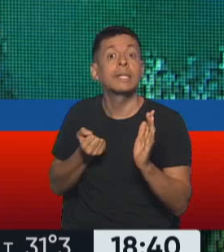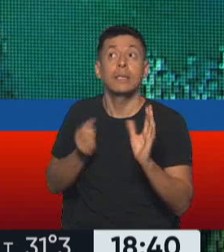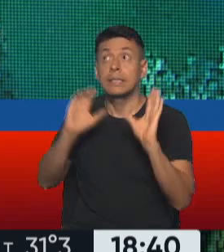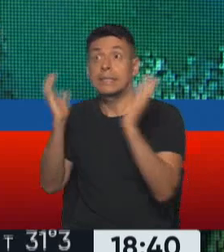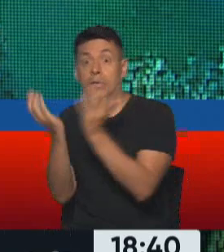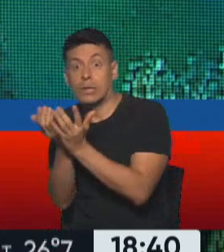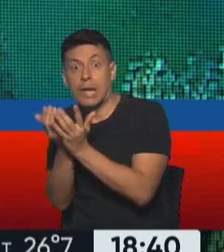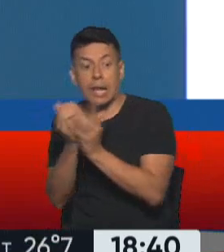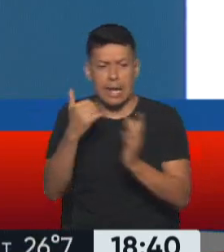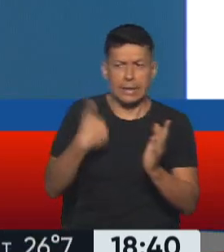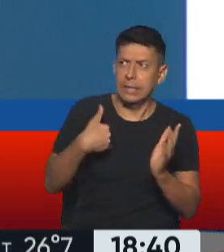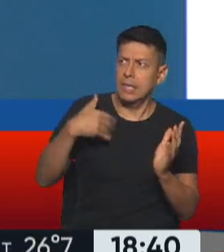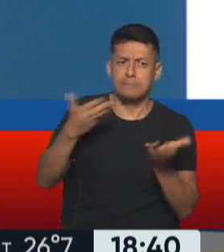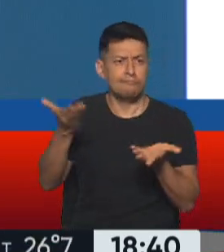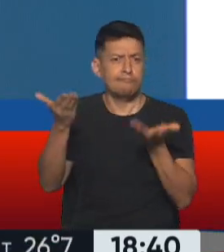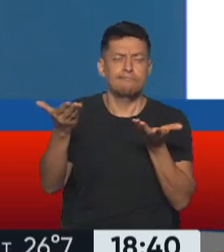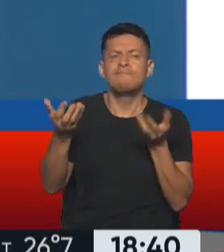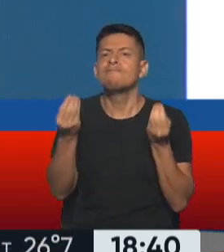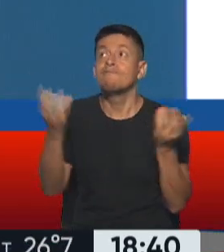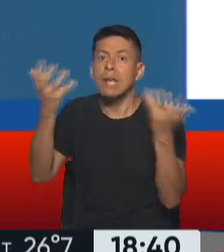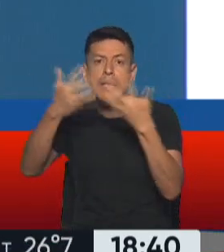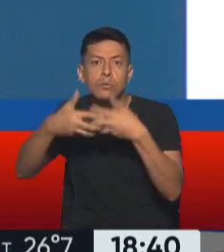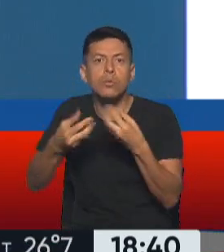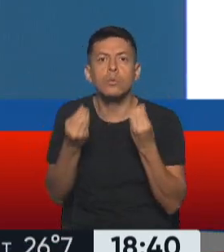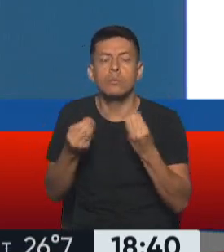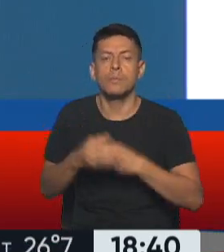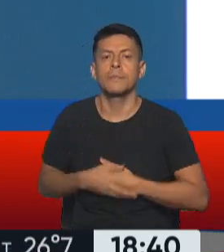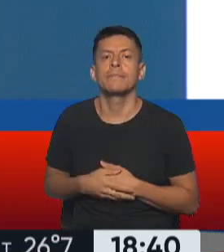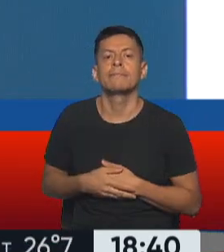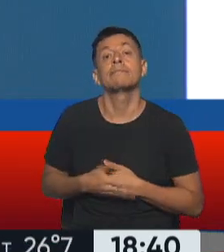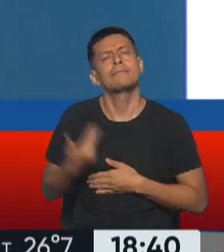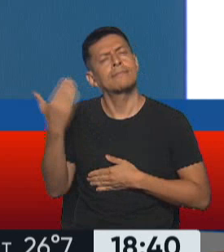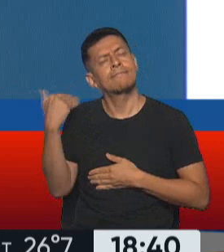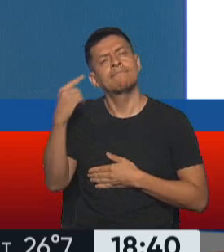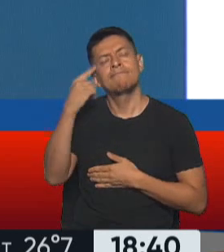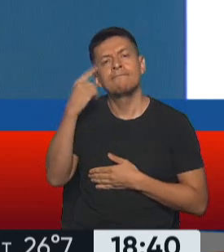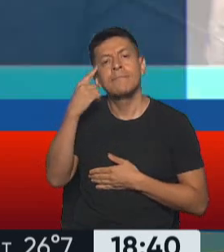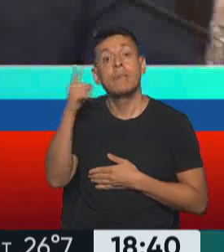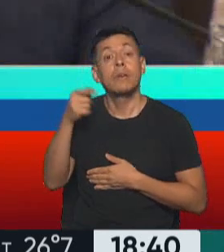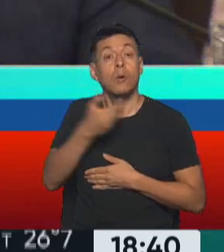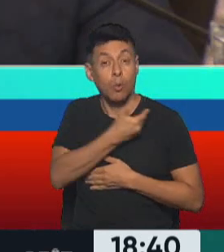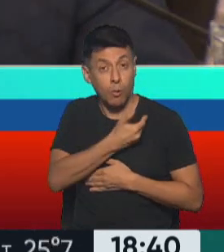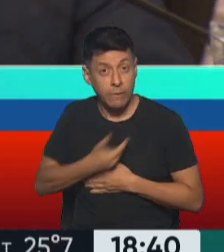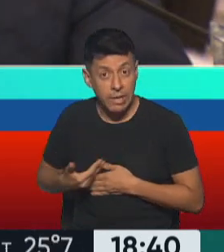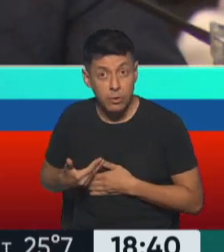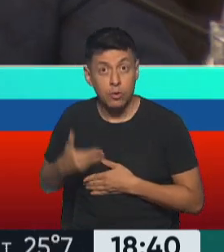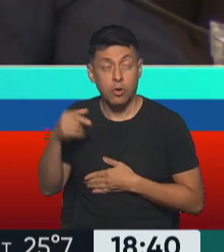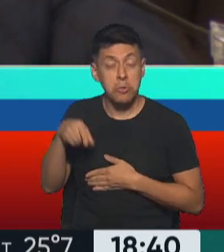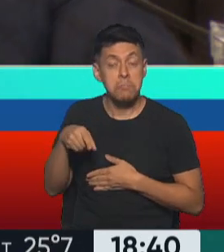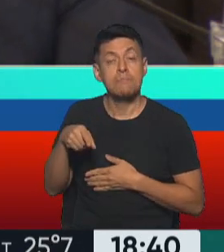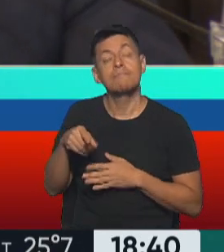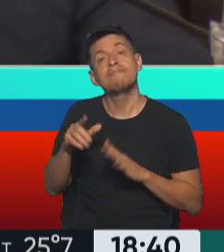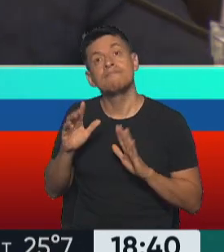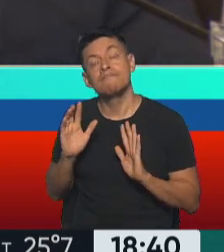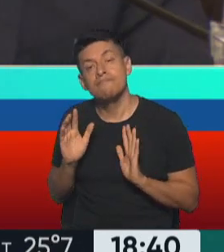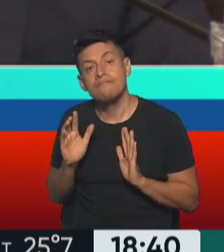medidas que se toman hacia adentro. Claro, bueno, lo que se había estado especulando durante las últimas horas es que el gobierno logre, o disponga, mejor